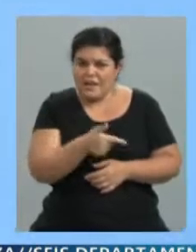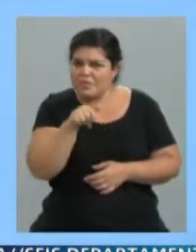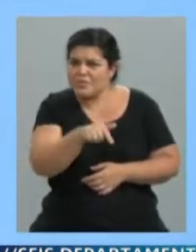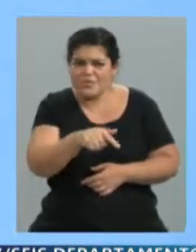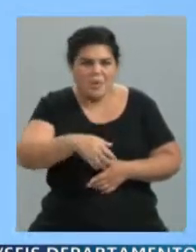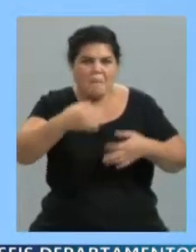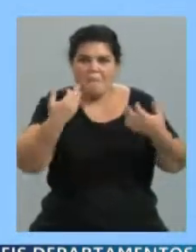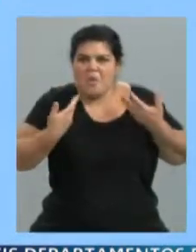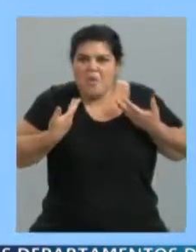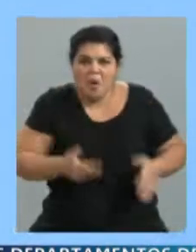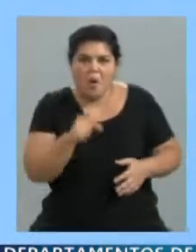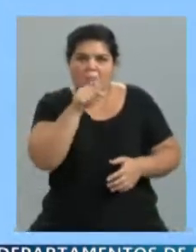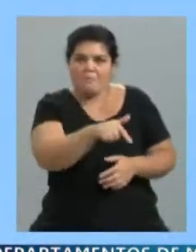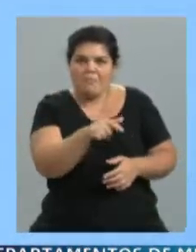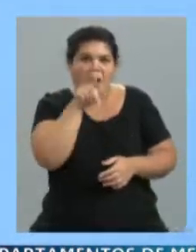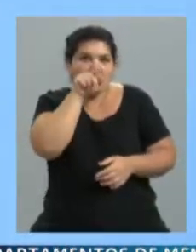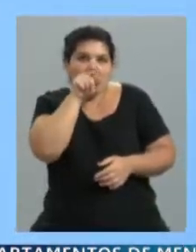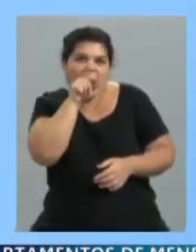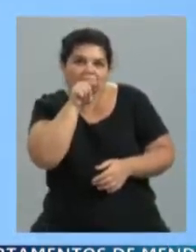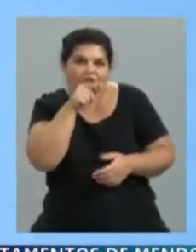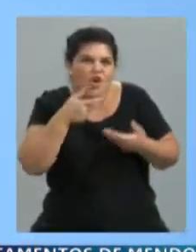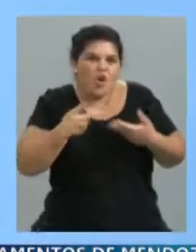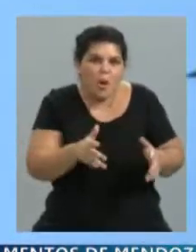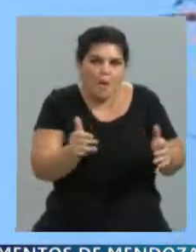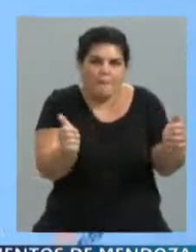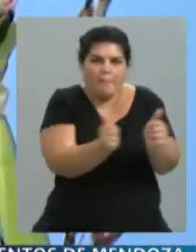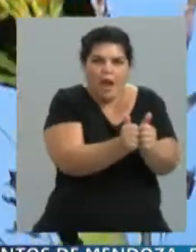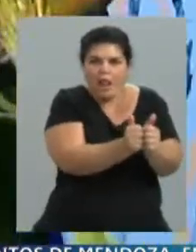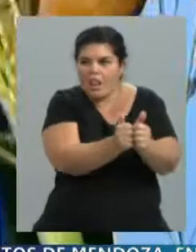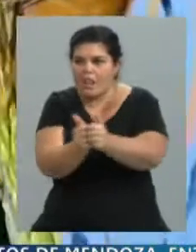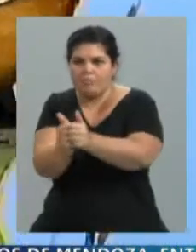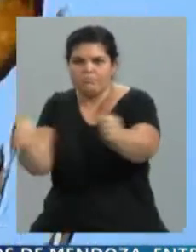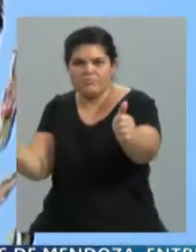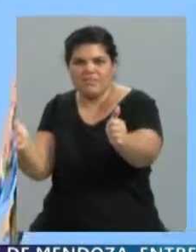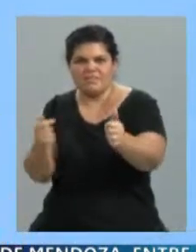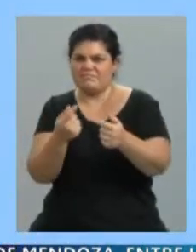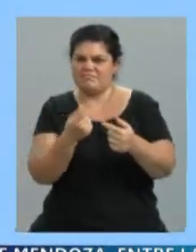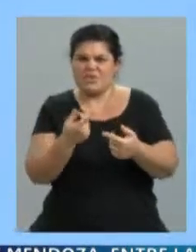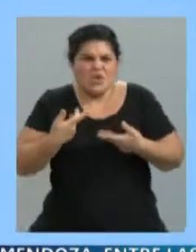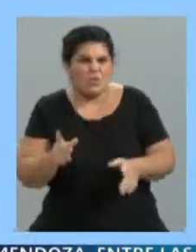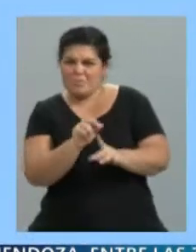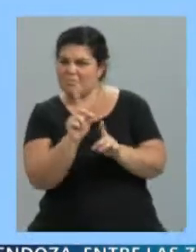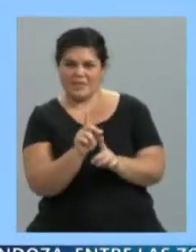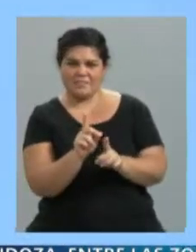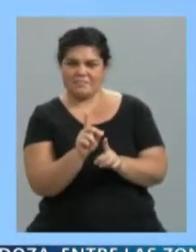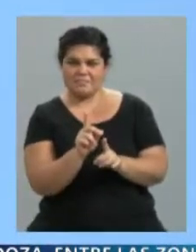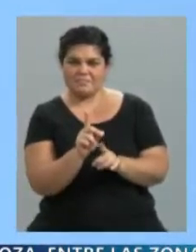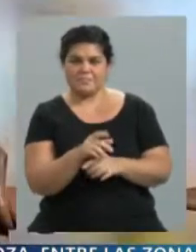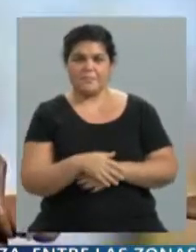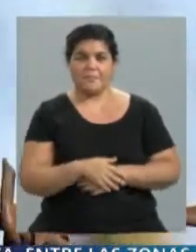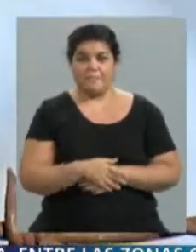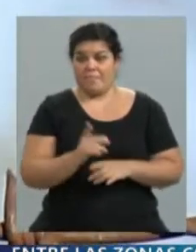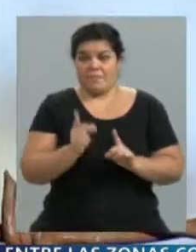de especies, o sea, no es característico de aves, claro, este suceso, y bueno, por eso es que el